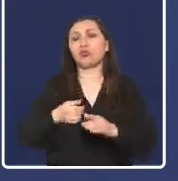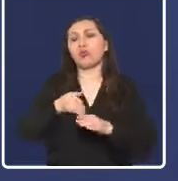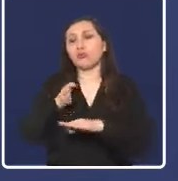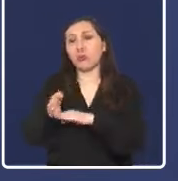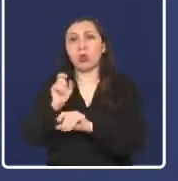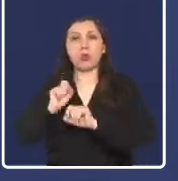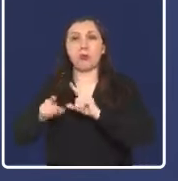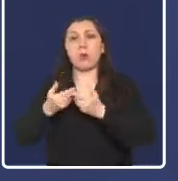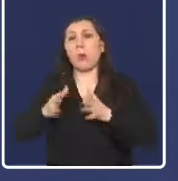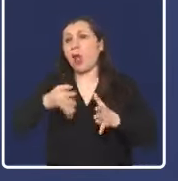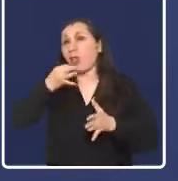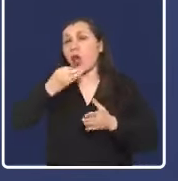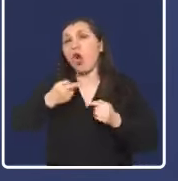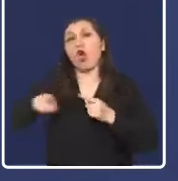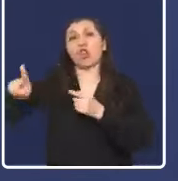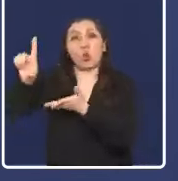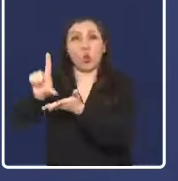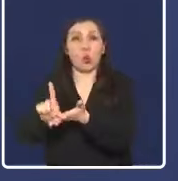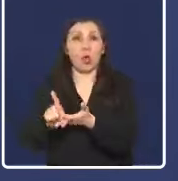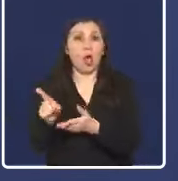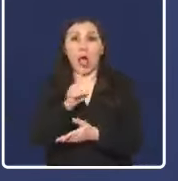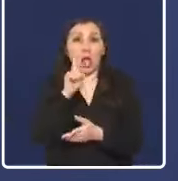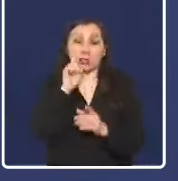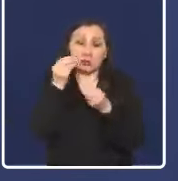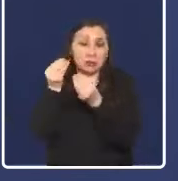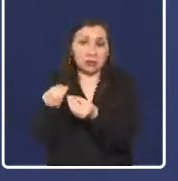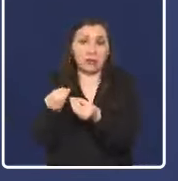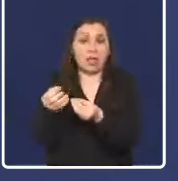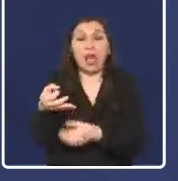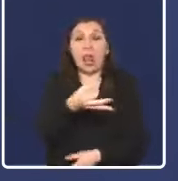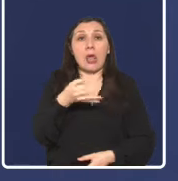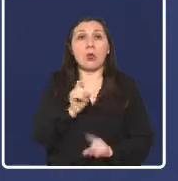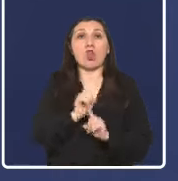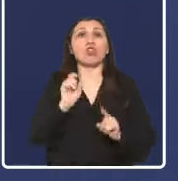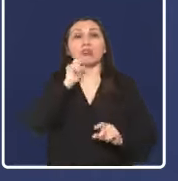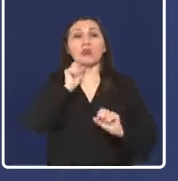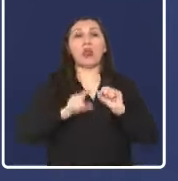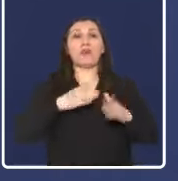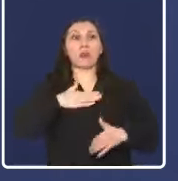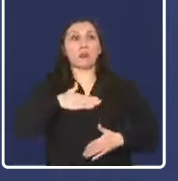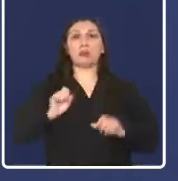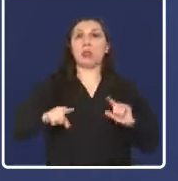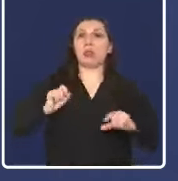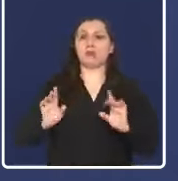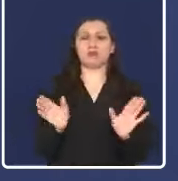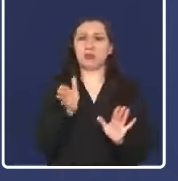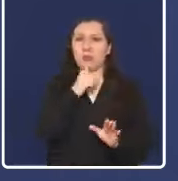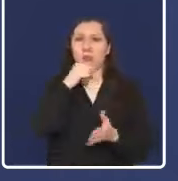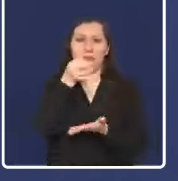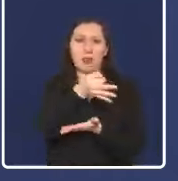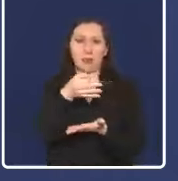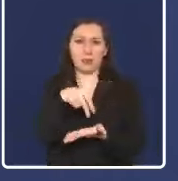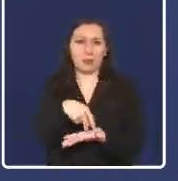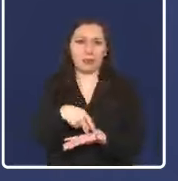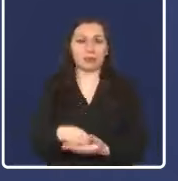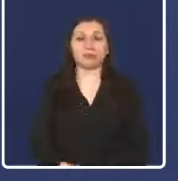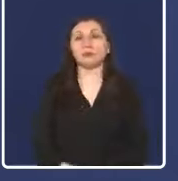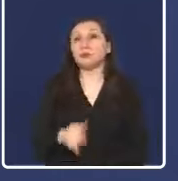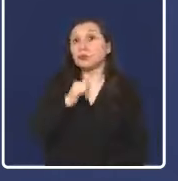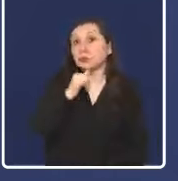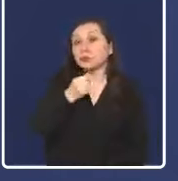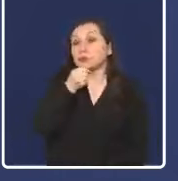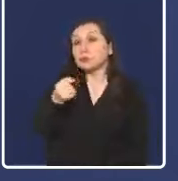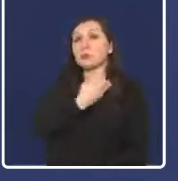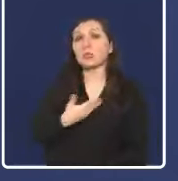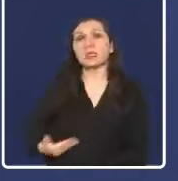defenderme y cualquier declaración la haré desde otra parte, que creo que es lo que correspondía, porque la moneda no es para hacer defensas personales. Presidente, no sé si me deja esta